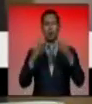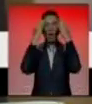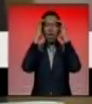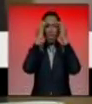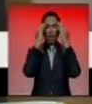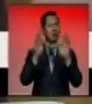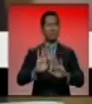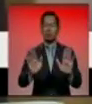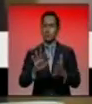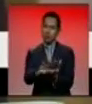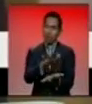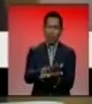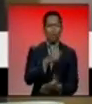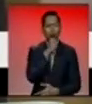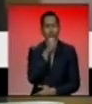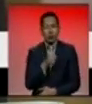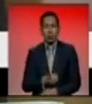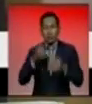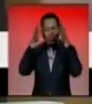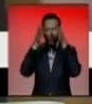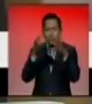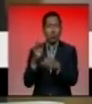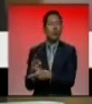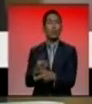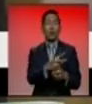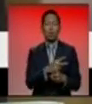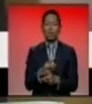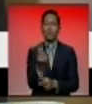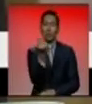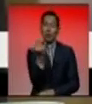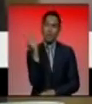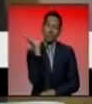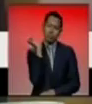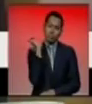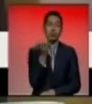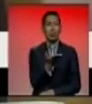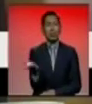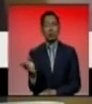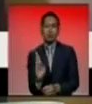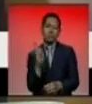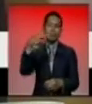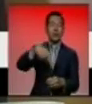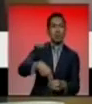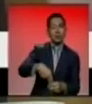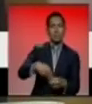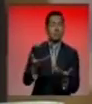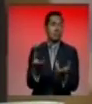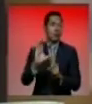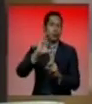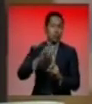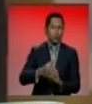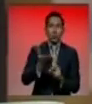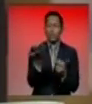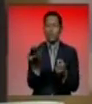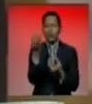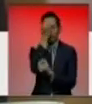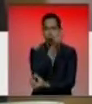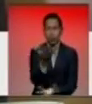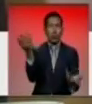más. El adulto mayor puede seguir siendo participativo de la cultura, de la